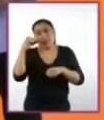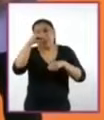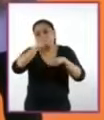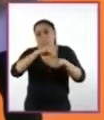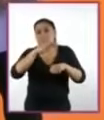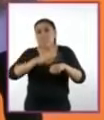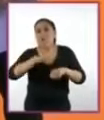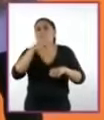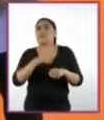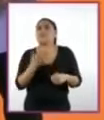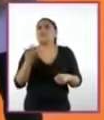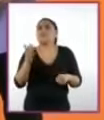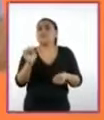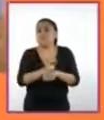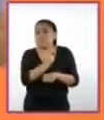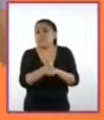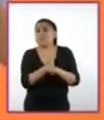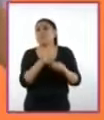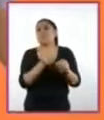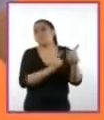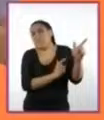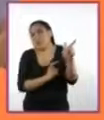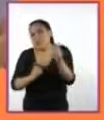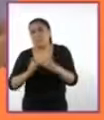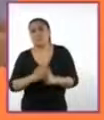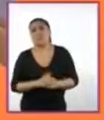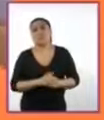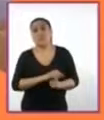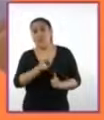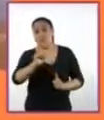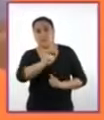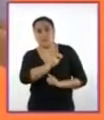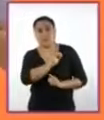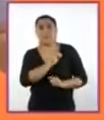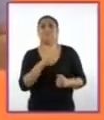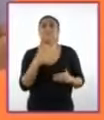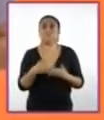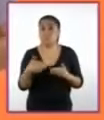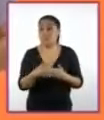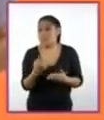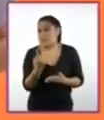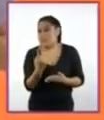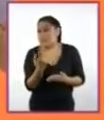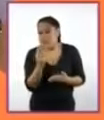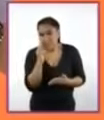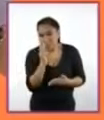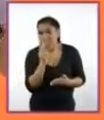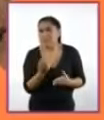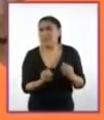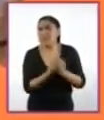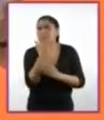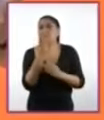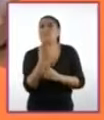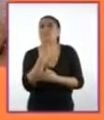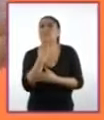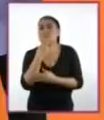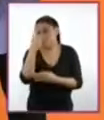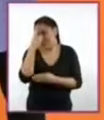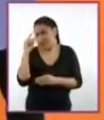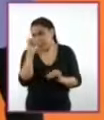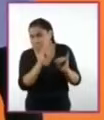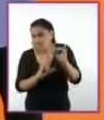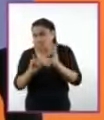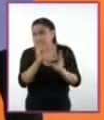construcción de armas y vehículos militares. ¿Qué situaciones favorecieron el desarrollo de la técnica en la construcción de